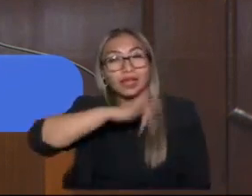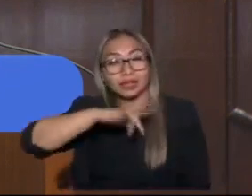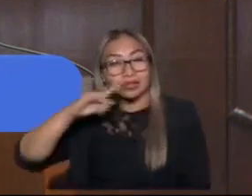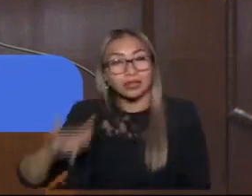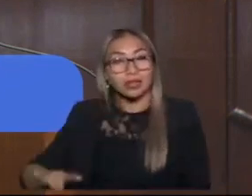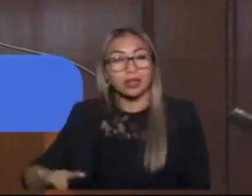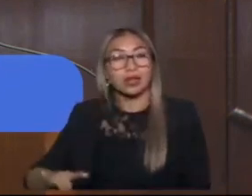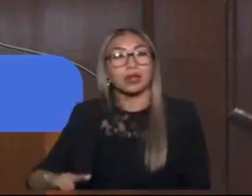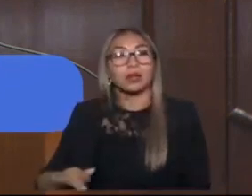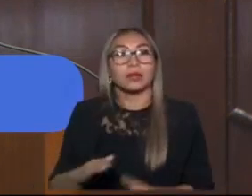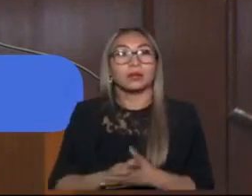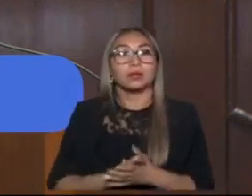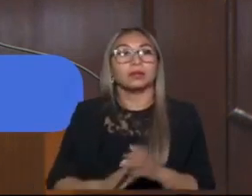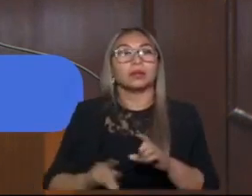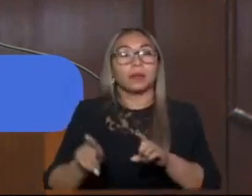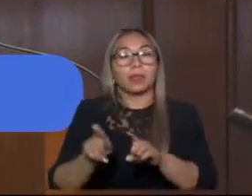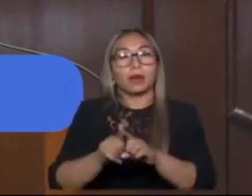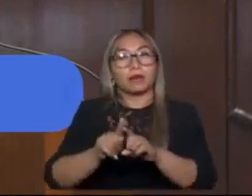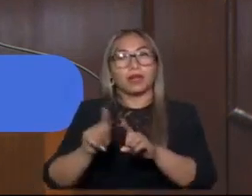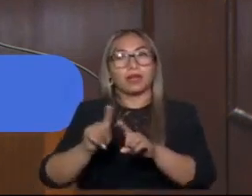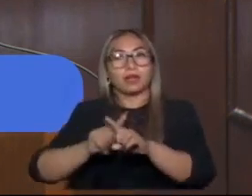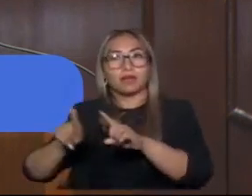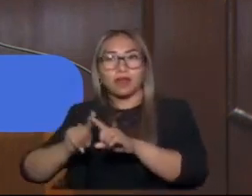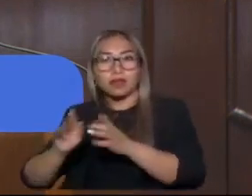Ciudad de las Artes en Llanos de Curundú,